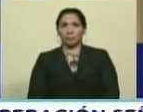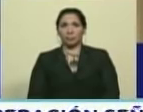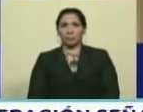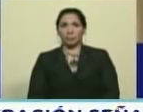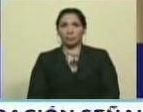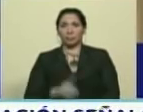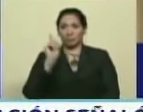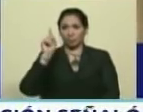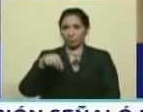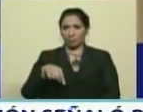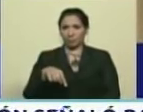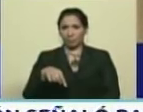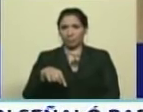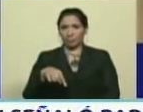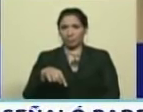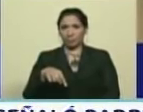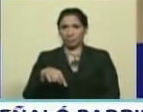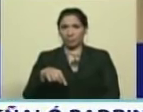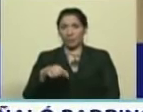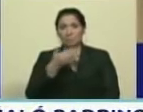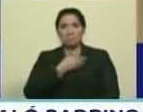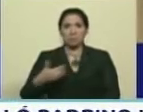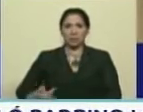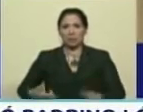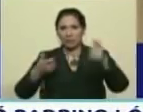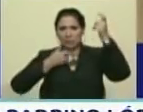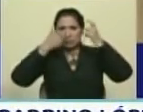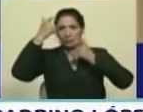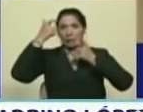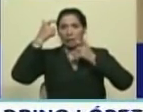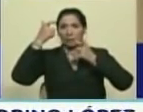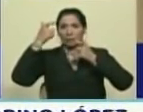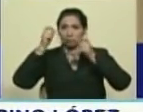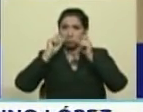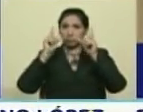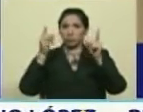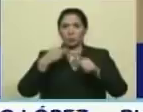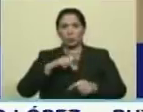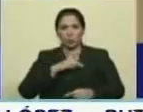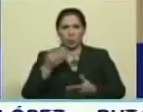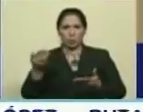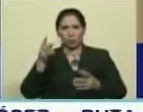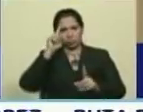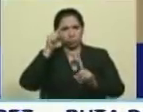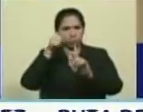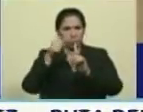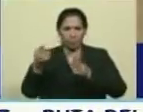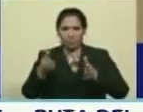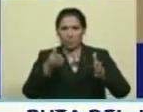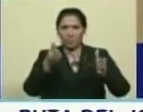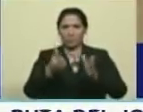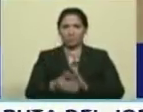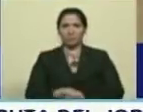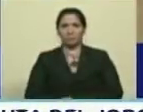también el presidente Chávez de gran recordación. A ellos le debemos esto.